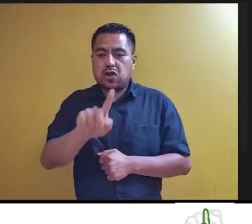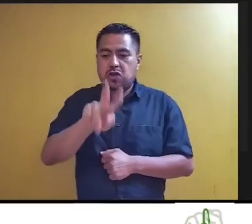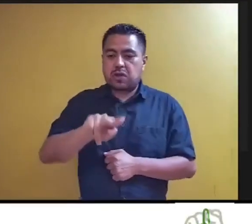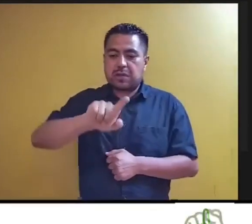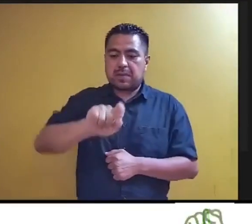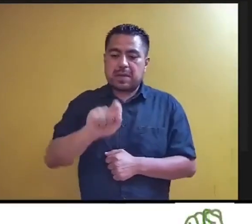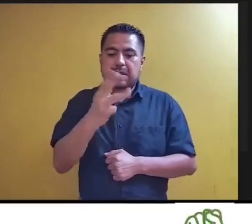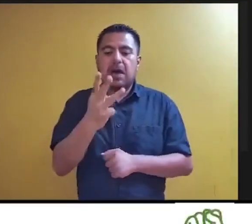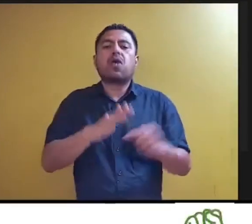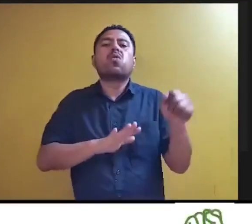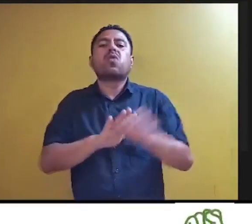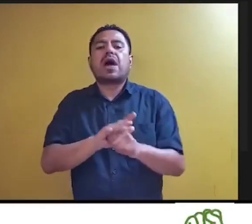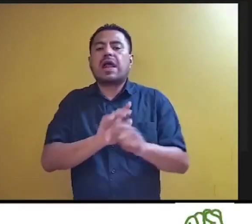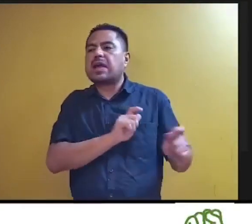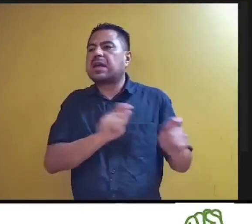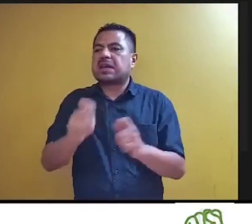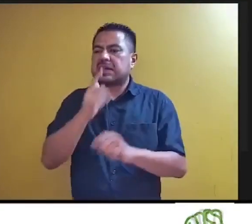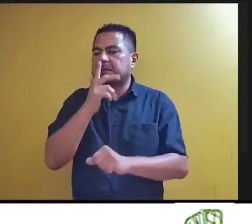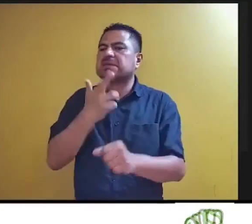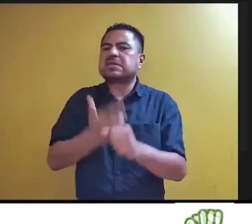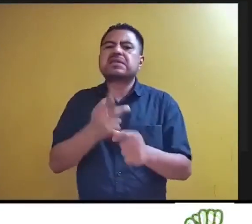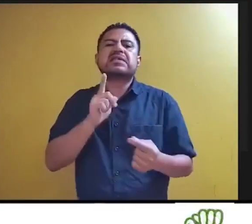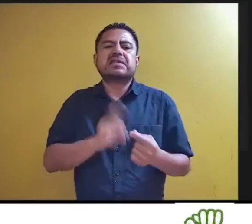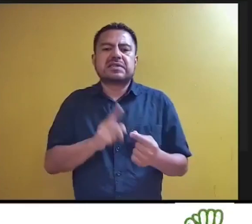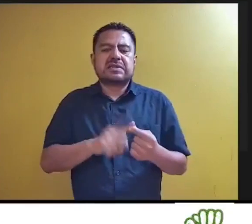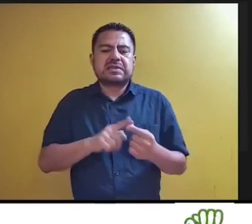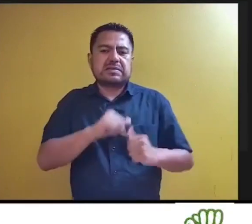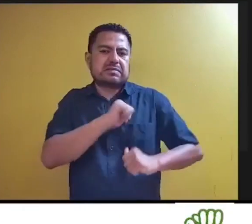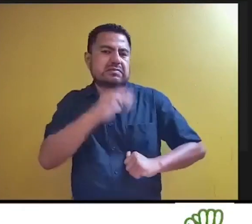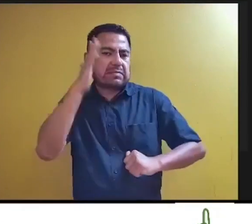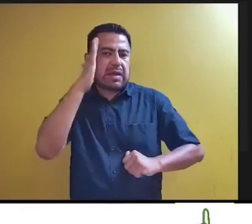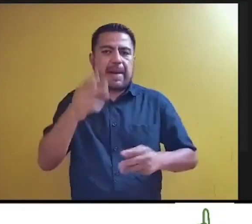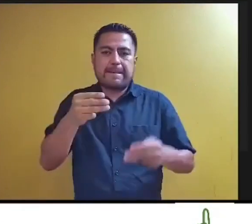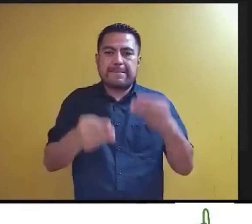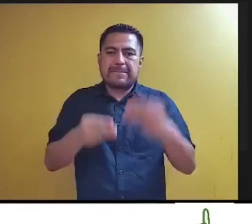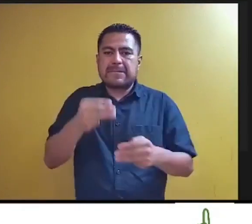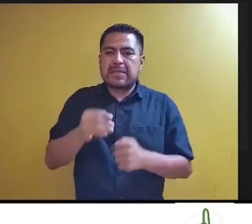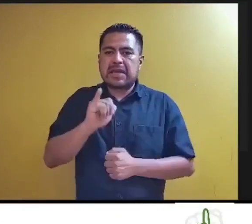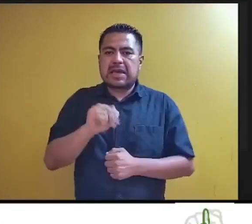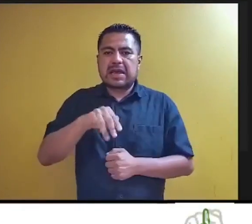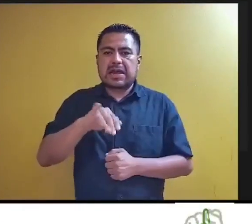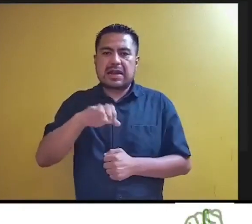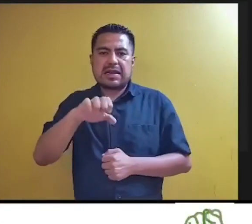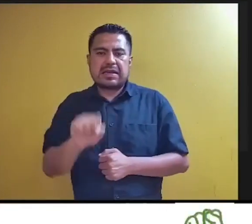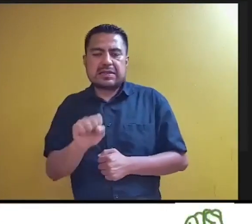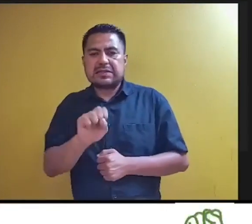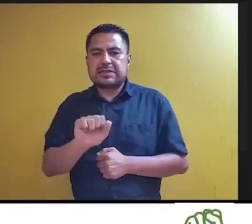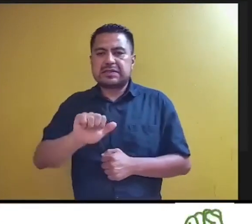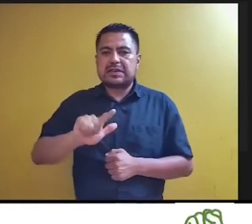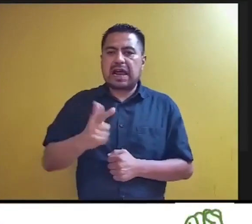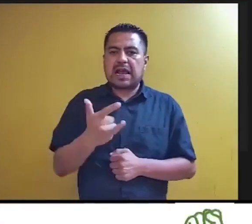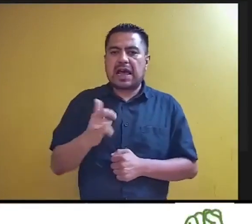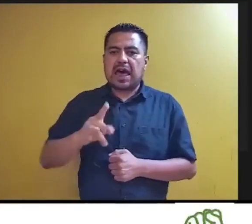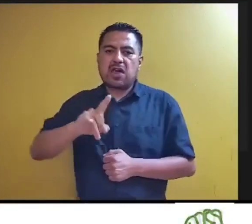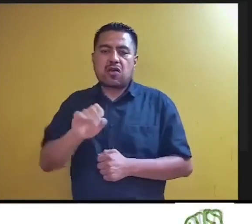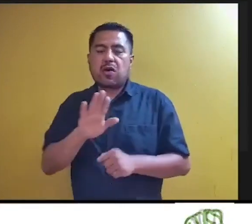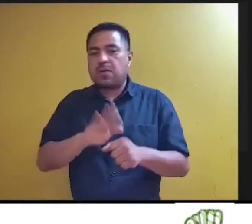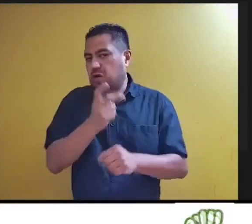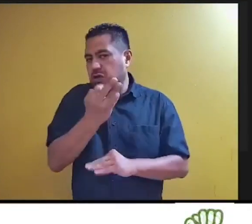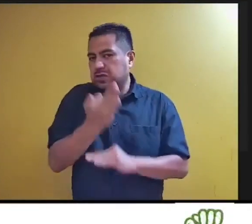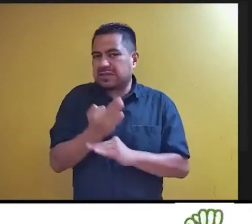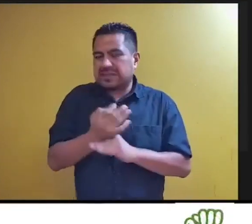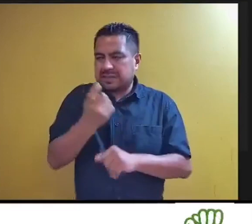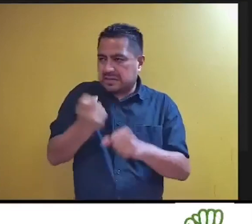TEE/PES/5/2023, el cual fue turnado a la ponencia a cargo del magistrado José Inés Betancur Salgado. Por lo tanto, le